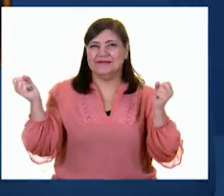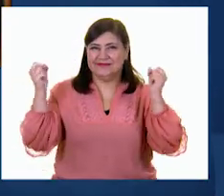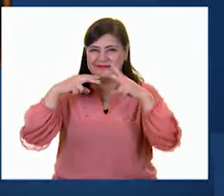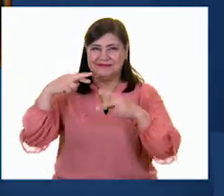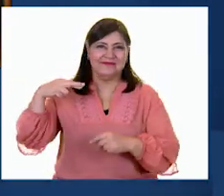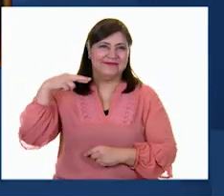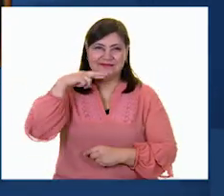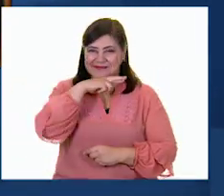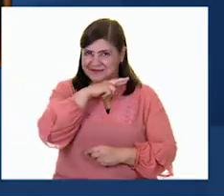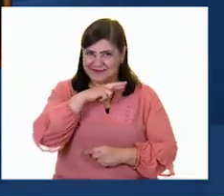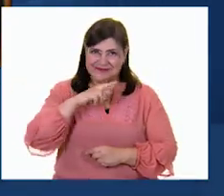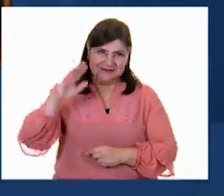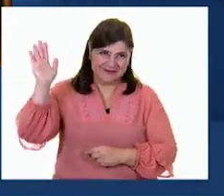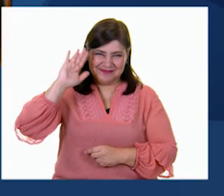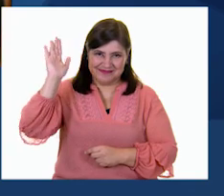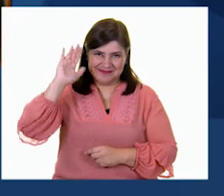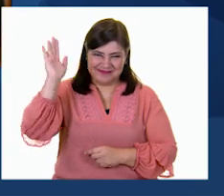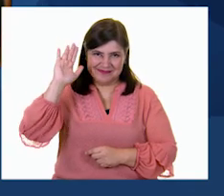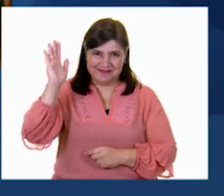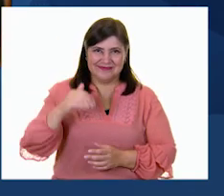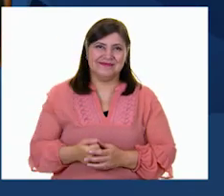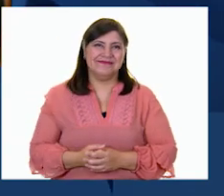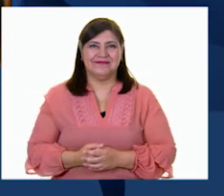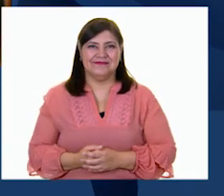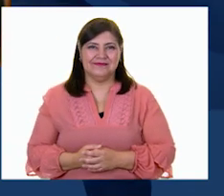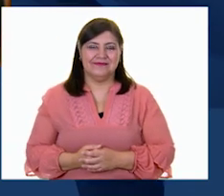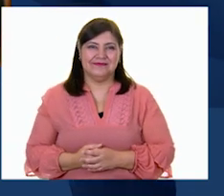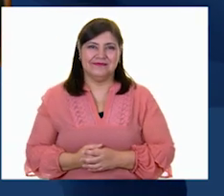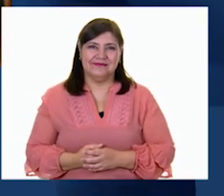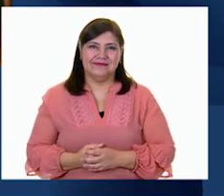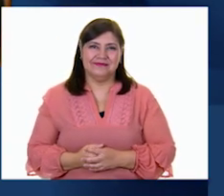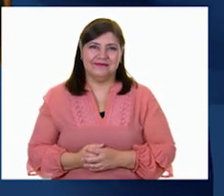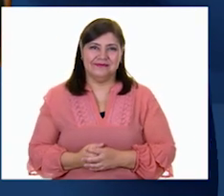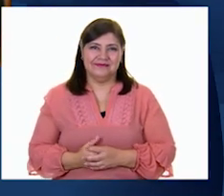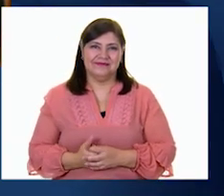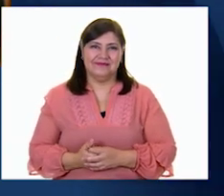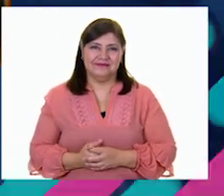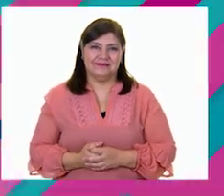¡Muy bien! ¡Nos vemos pronto!